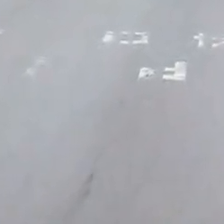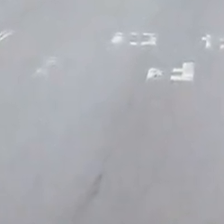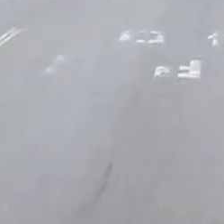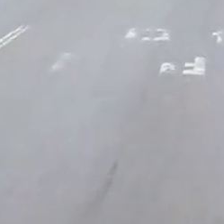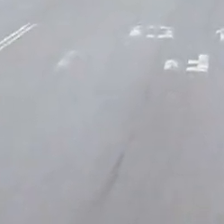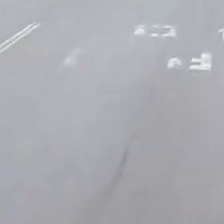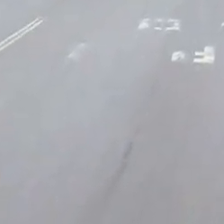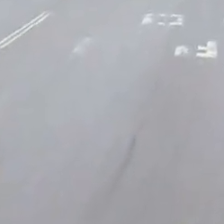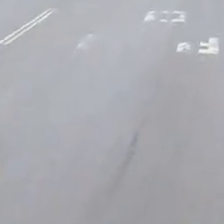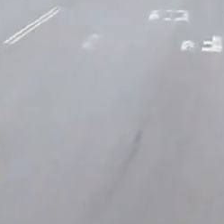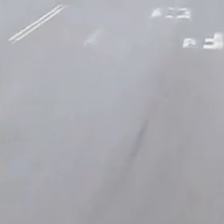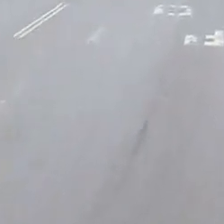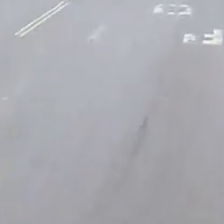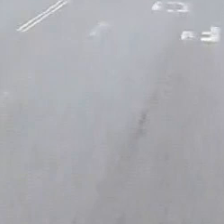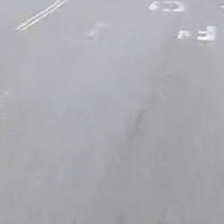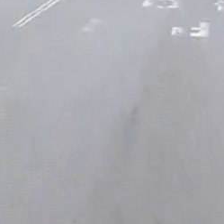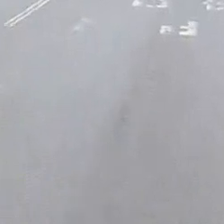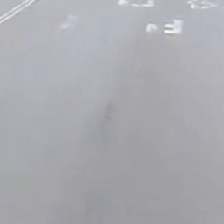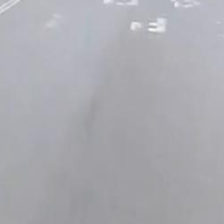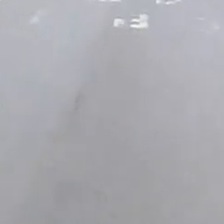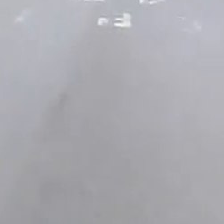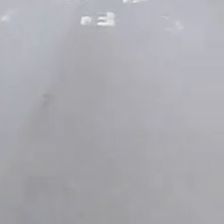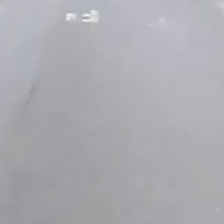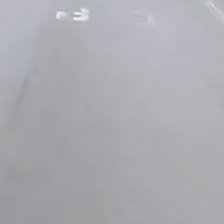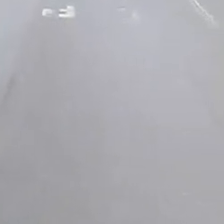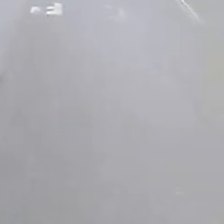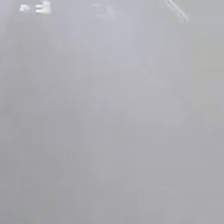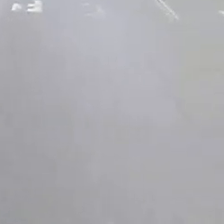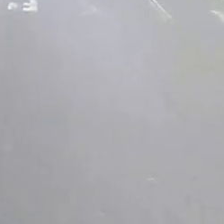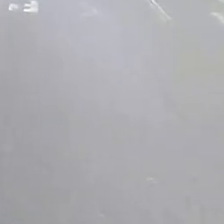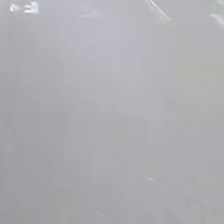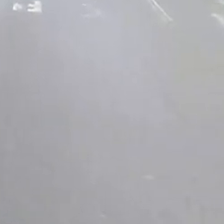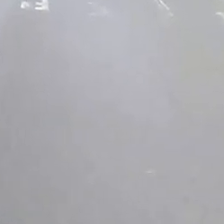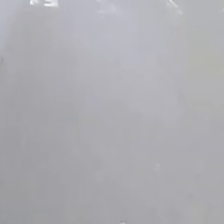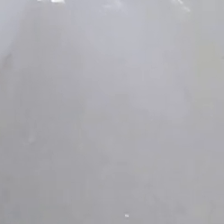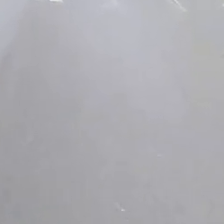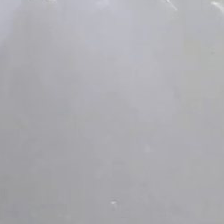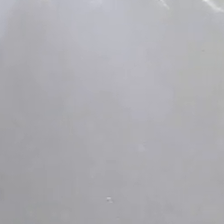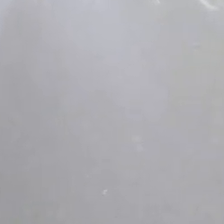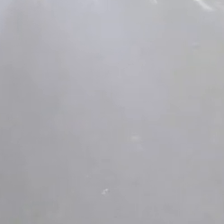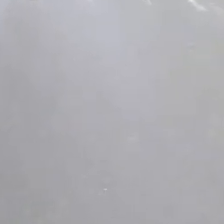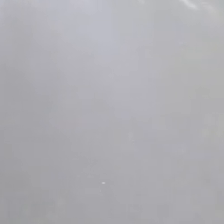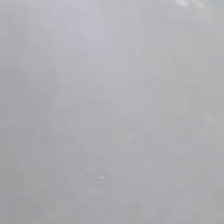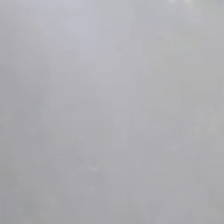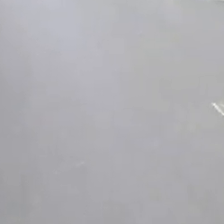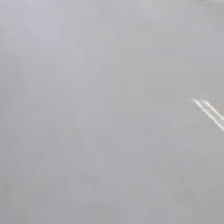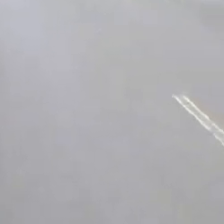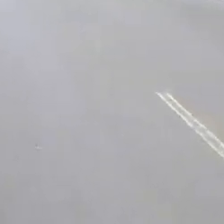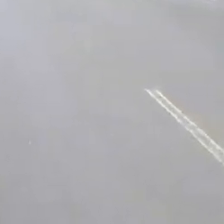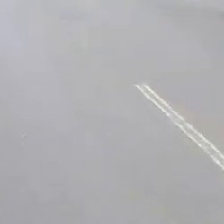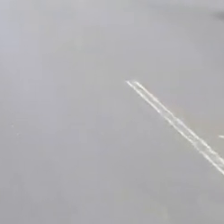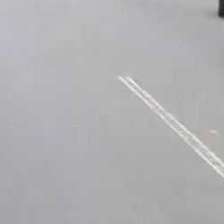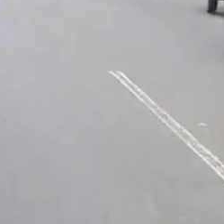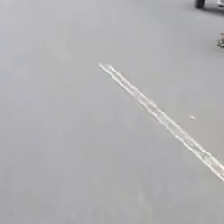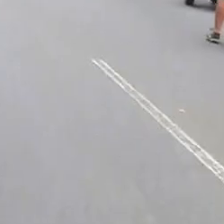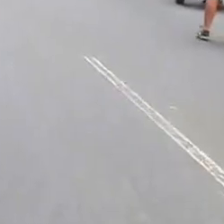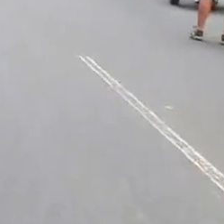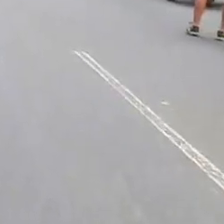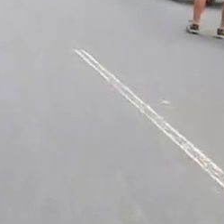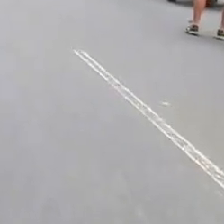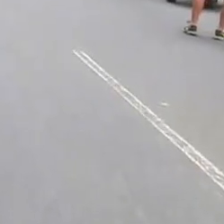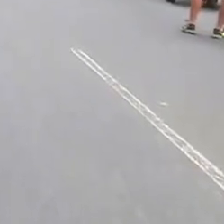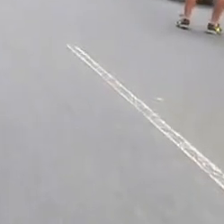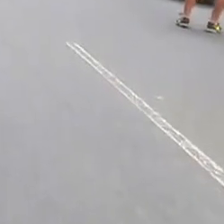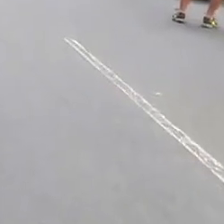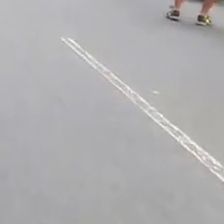de Hacienda, donde se está a la espera de que llegue el grueso de los trabajadores. Sin embargo, ya estaban solicitando que pudiera avanzar